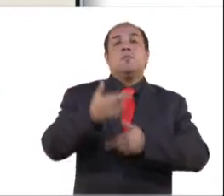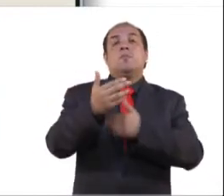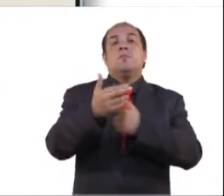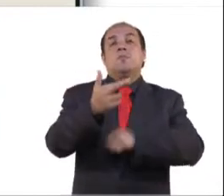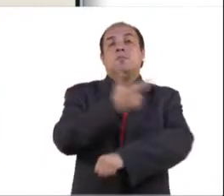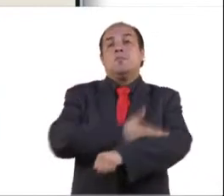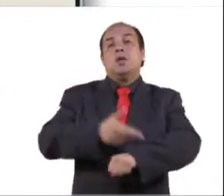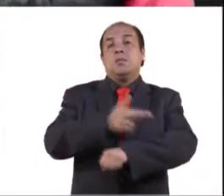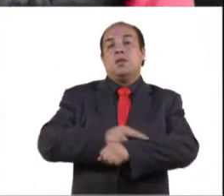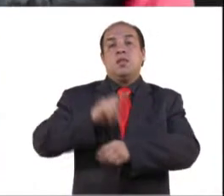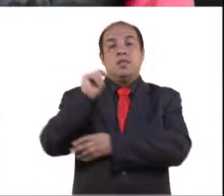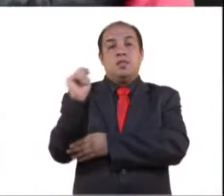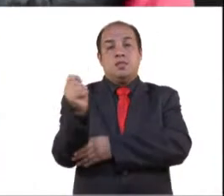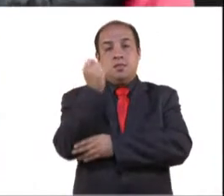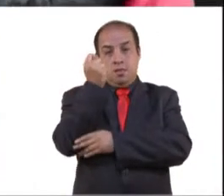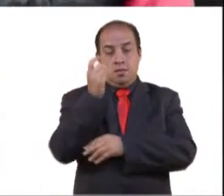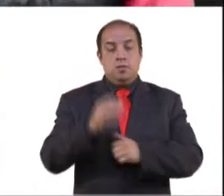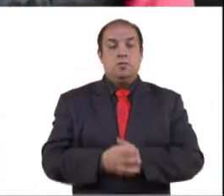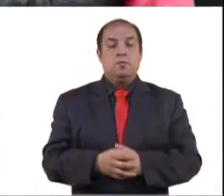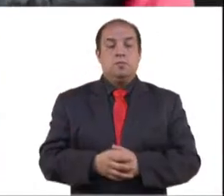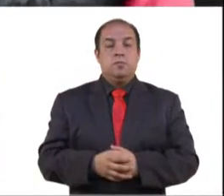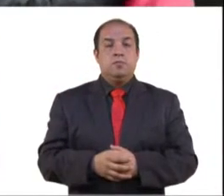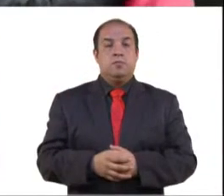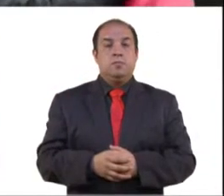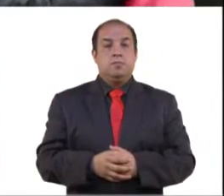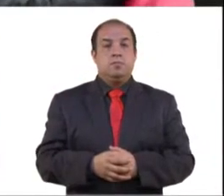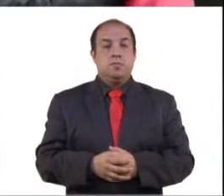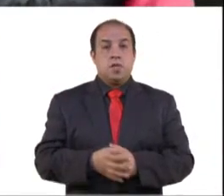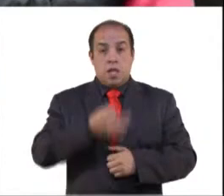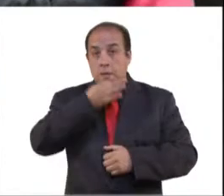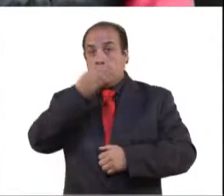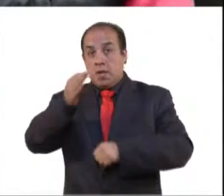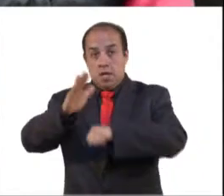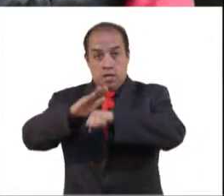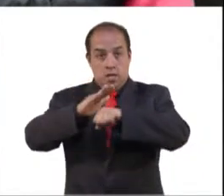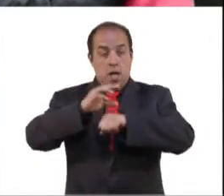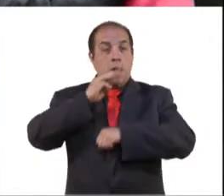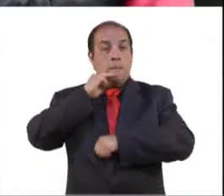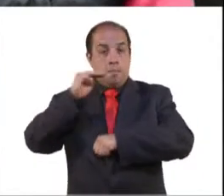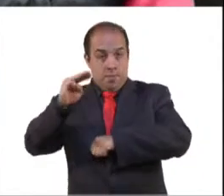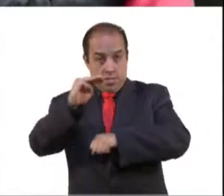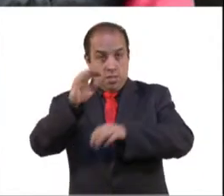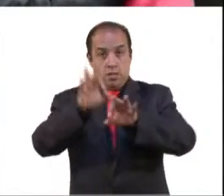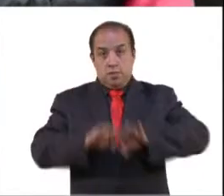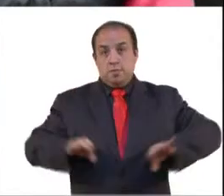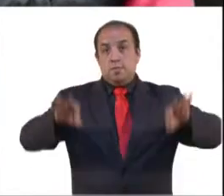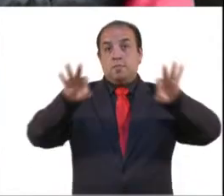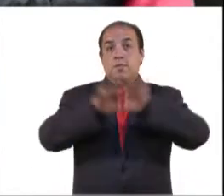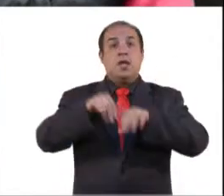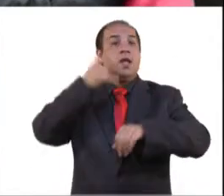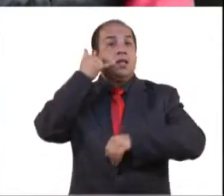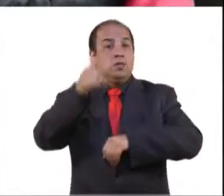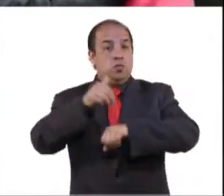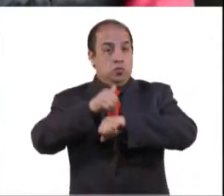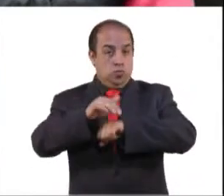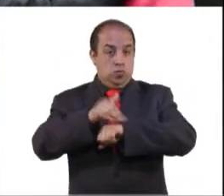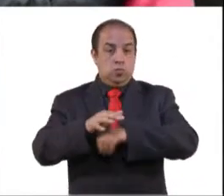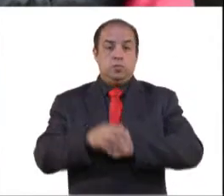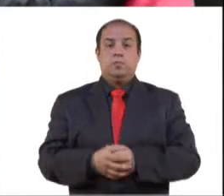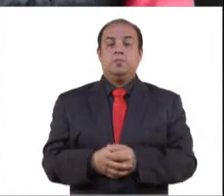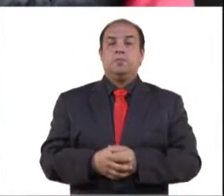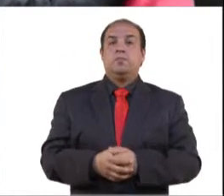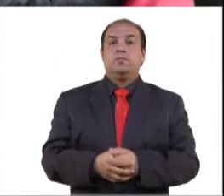padrón. Adelante. Y se les avisa a través de un SMS, por eso es muy importante el teléfono. Y una información muy,